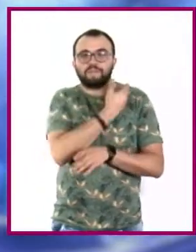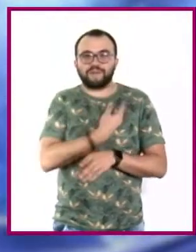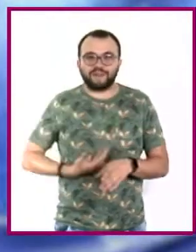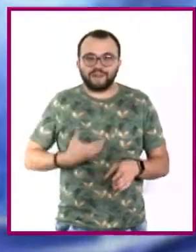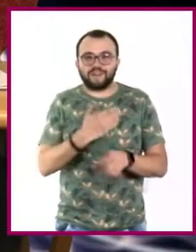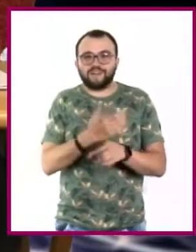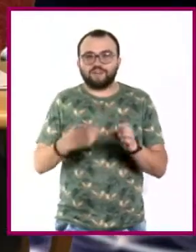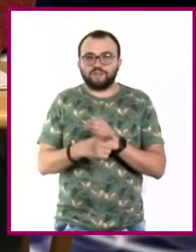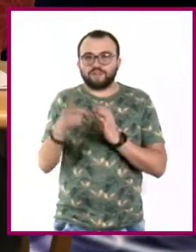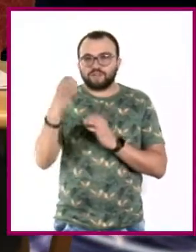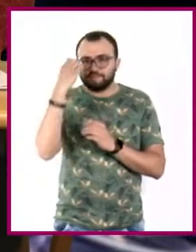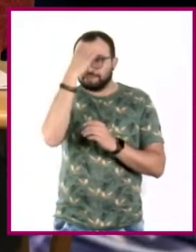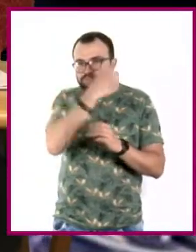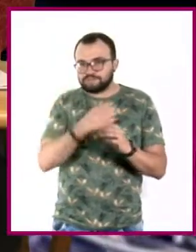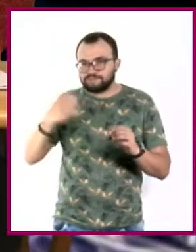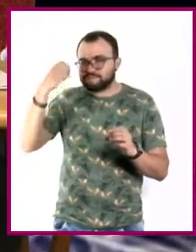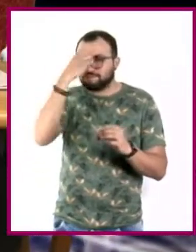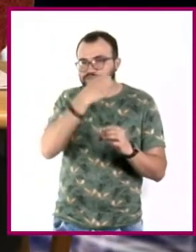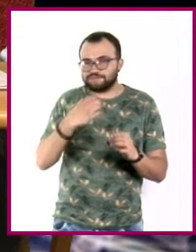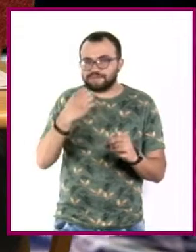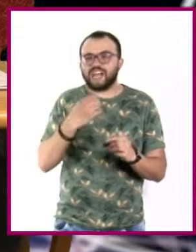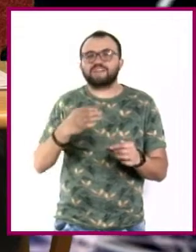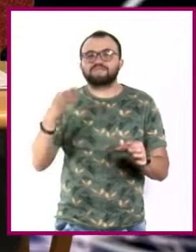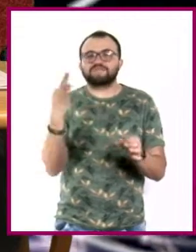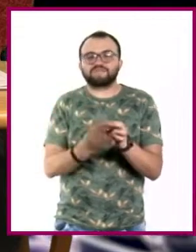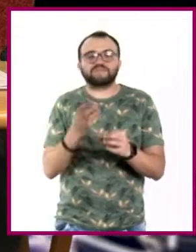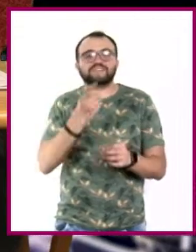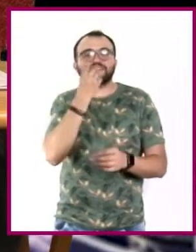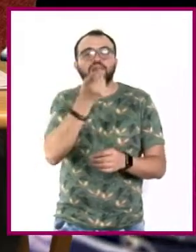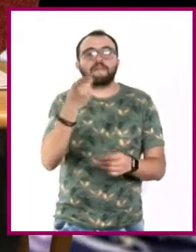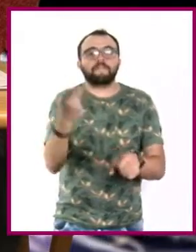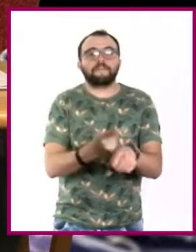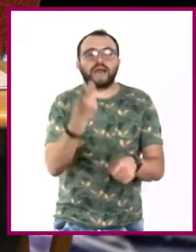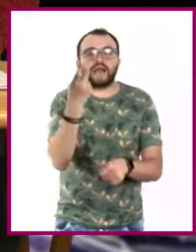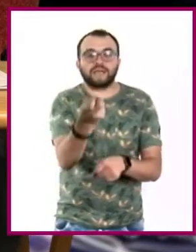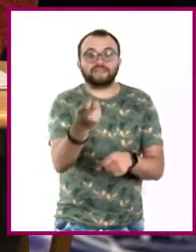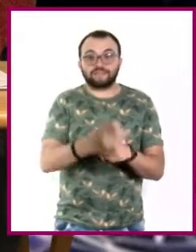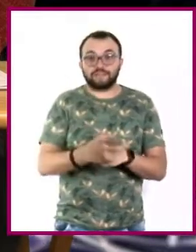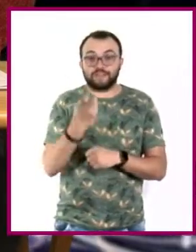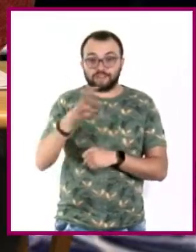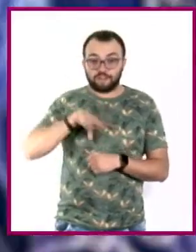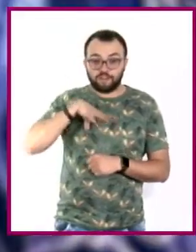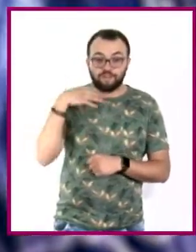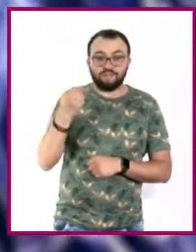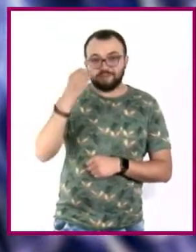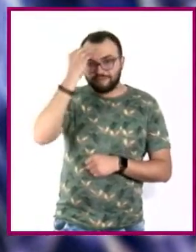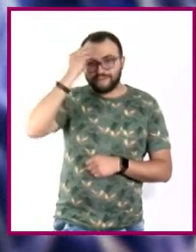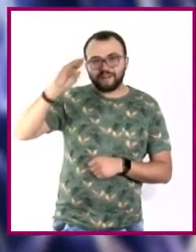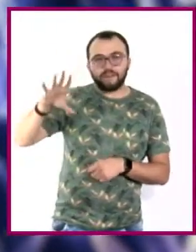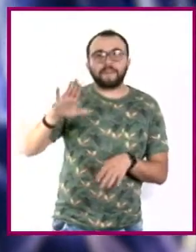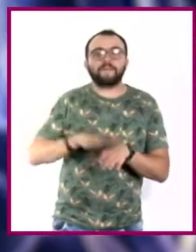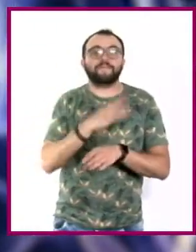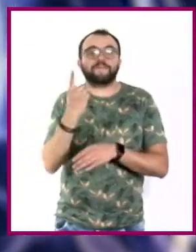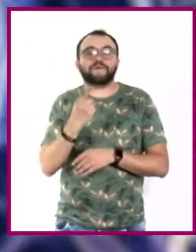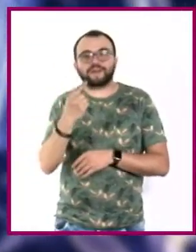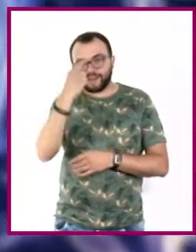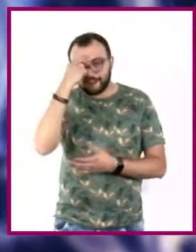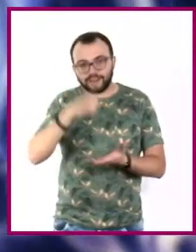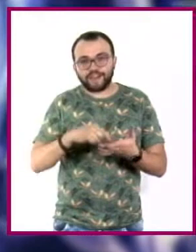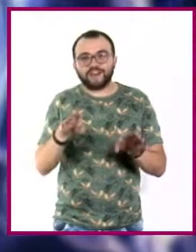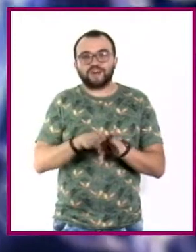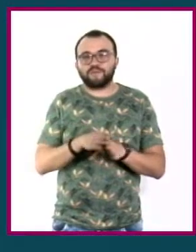su carisma. Sin embargo, buena parte de esos esfuerzos fueron echados al olvido por considerarse intentos